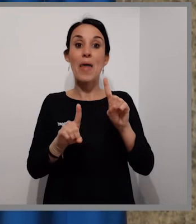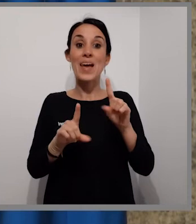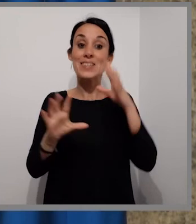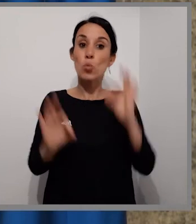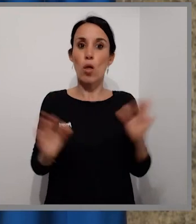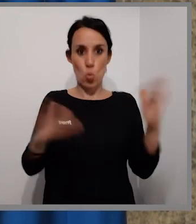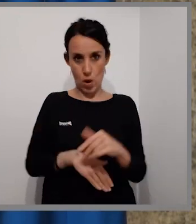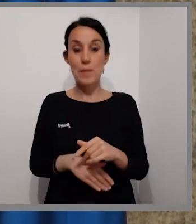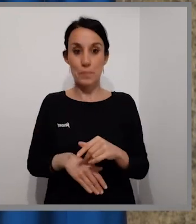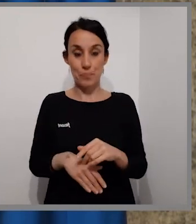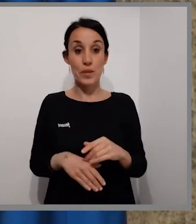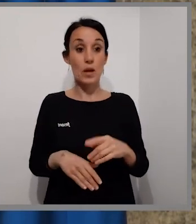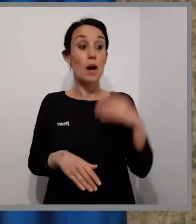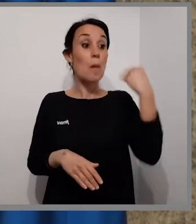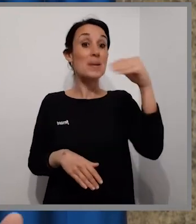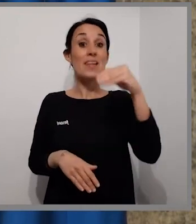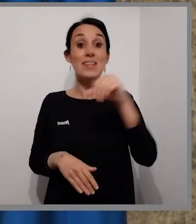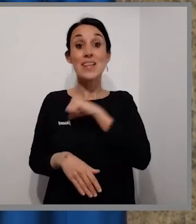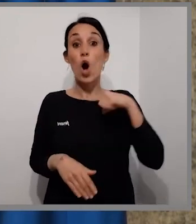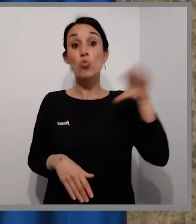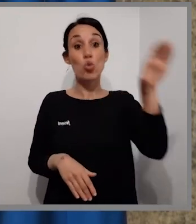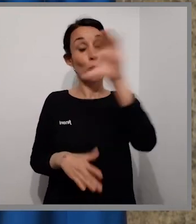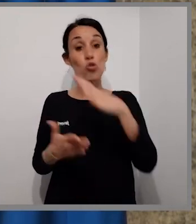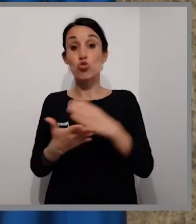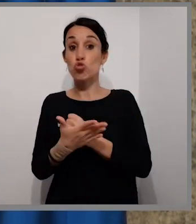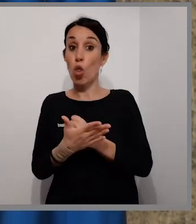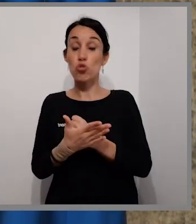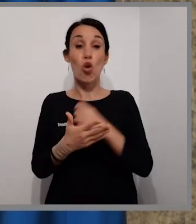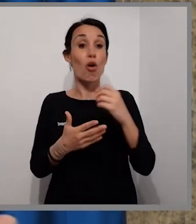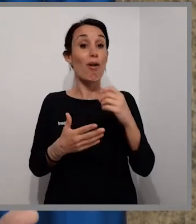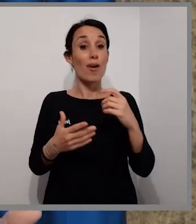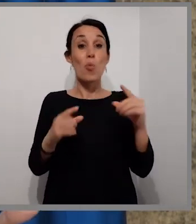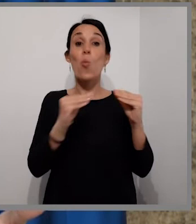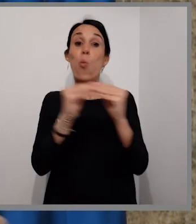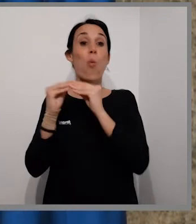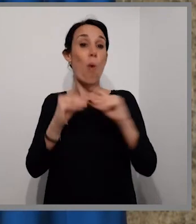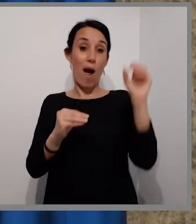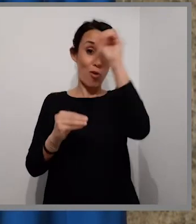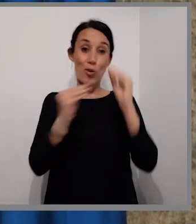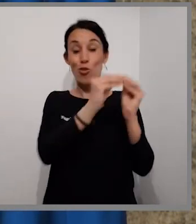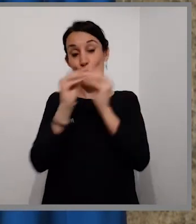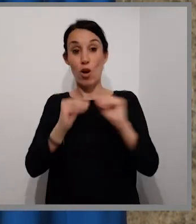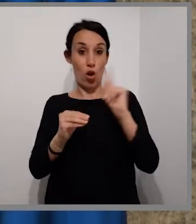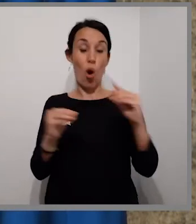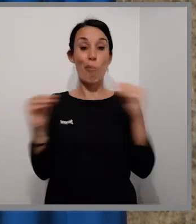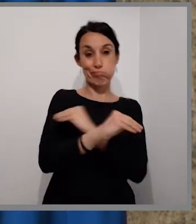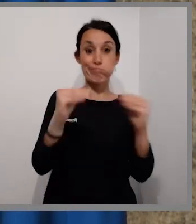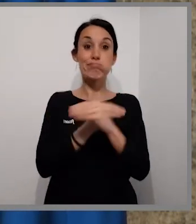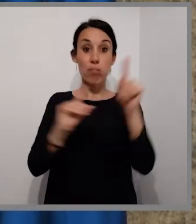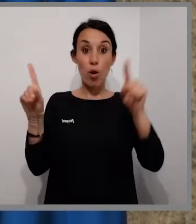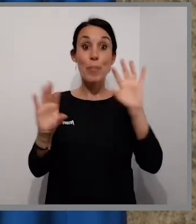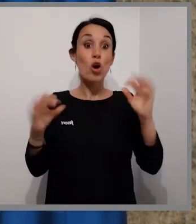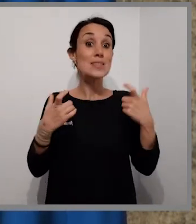problema de inseguridad. Y no todos los presidentes autonómicos ni en esto ni en muchas cosas pensamos lo mismo, pero nosotros tenemos unos